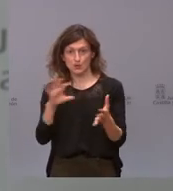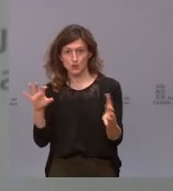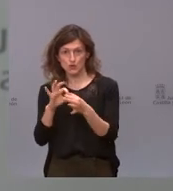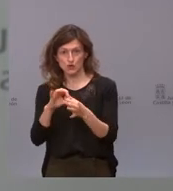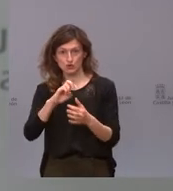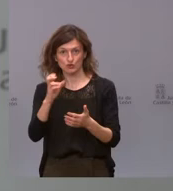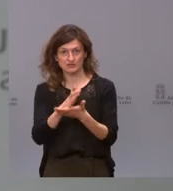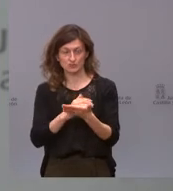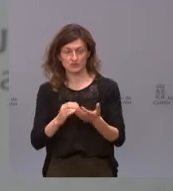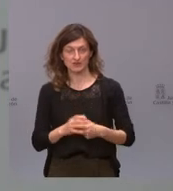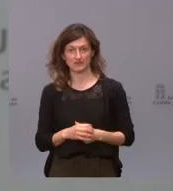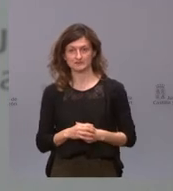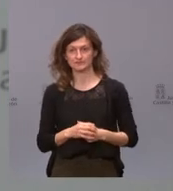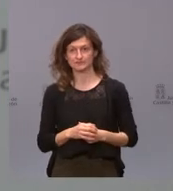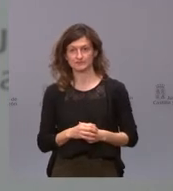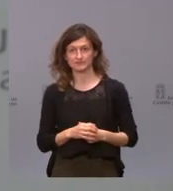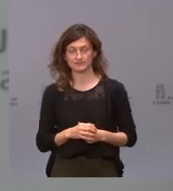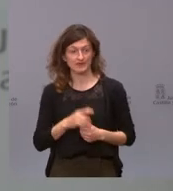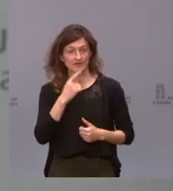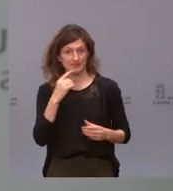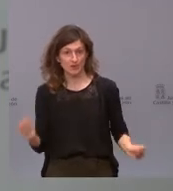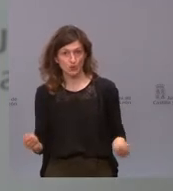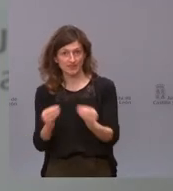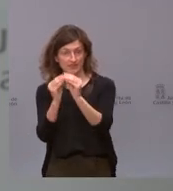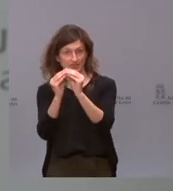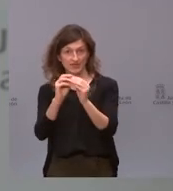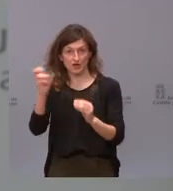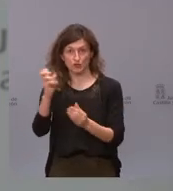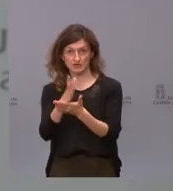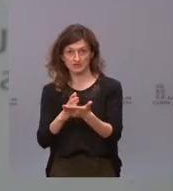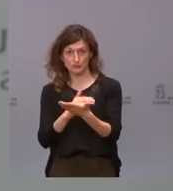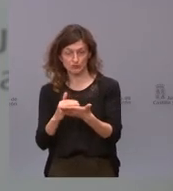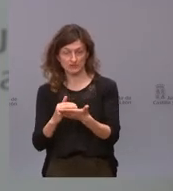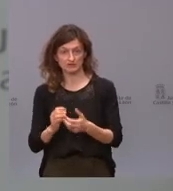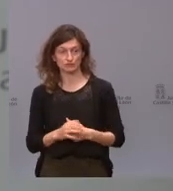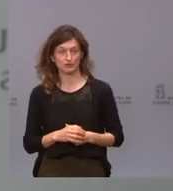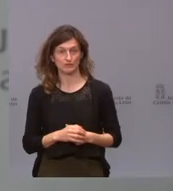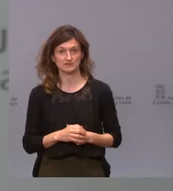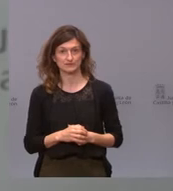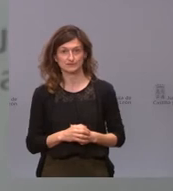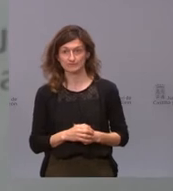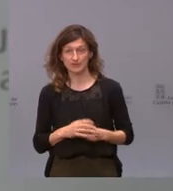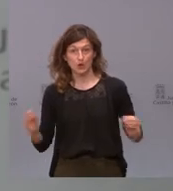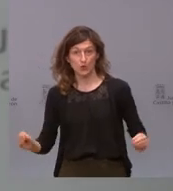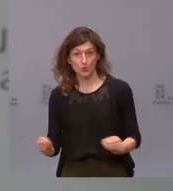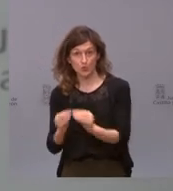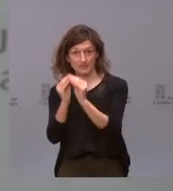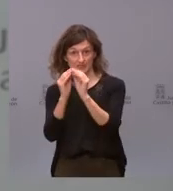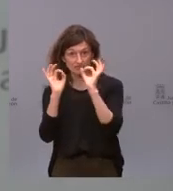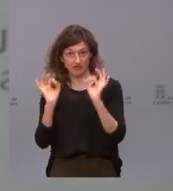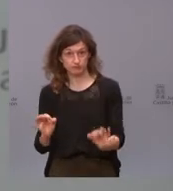extracto de la coincidencia con otras comunidades autónomas bueno es eso coincidencia no